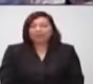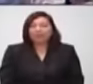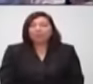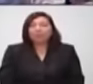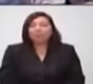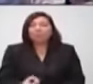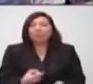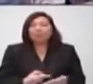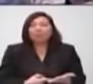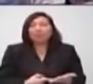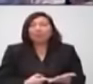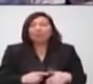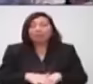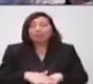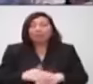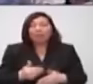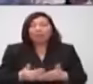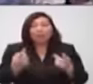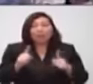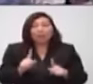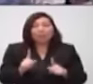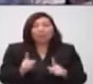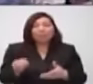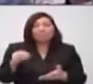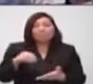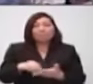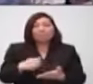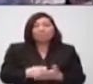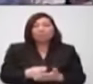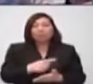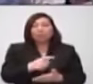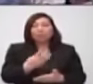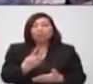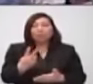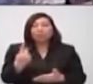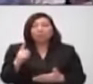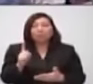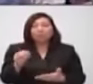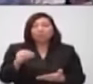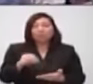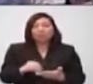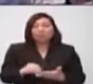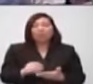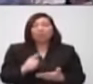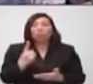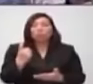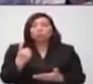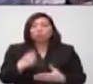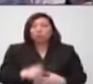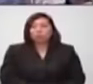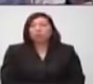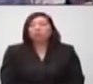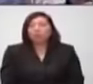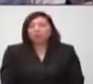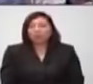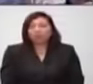¿Y cómo es que la gestión anterior acuerda compensar estos 142 millones de dólares con un incremento del peaje de un sol?